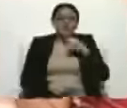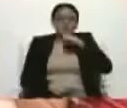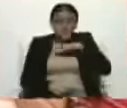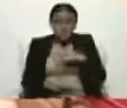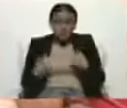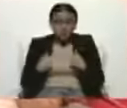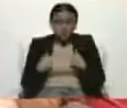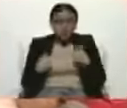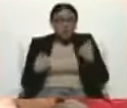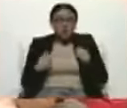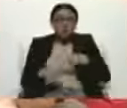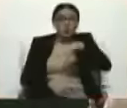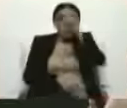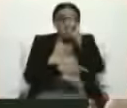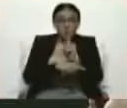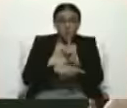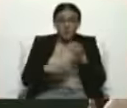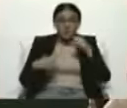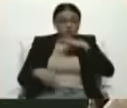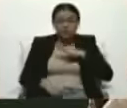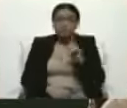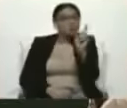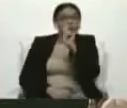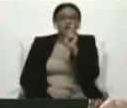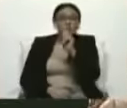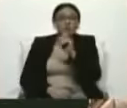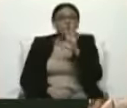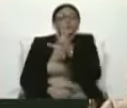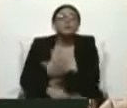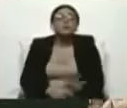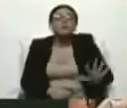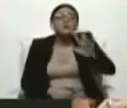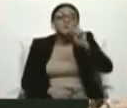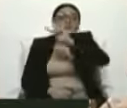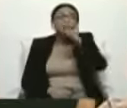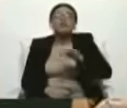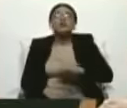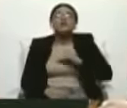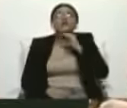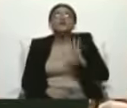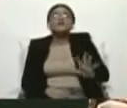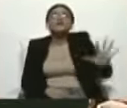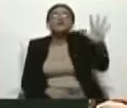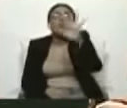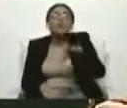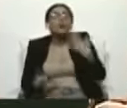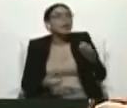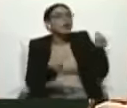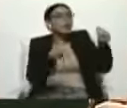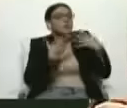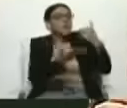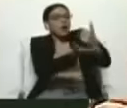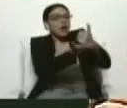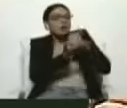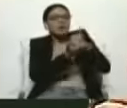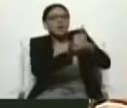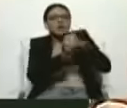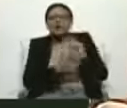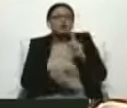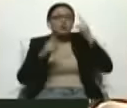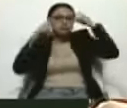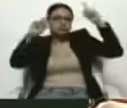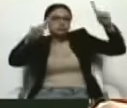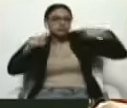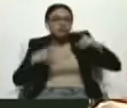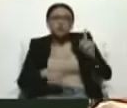historia de miles de venezolanos, de cientos de miles de venezolanos, que nunca los dejamos solos, que nunca